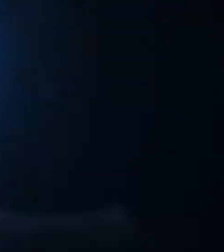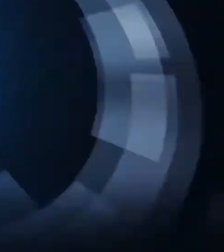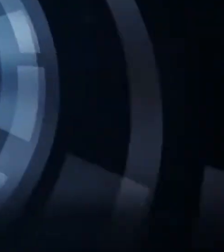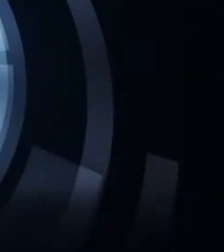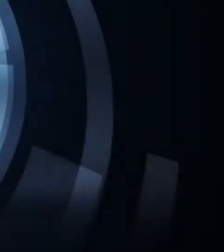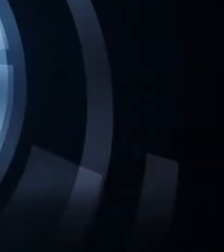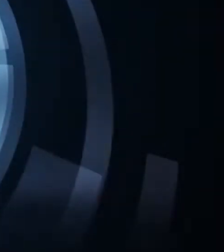Gracias.